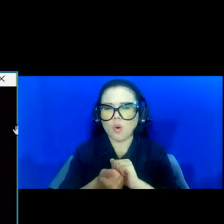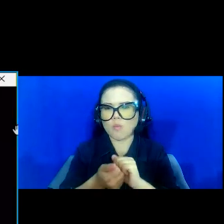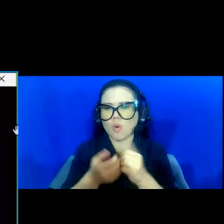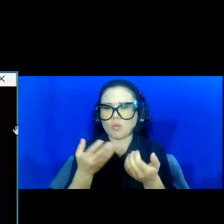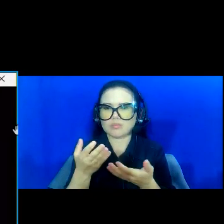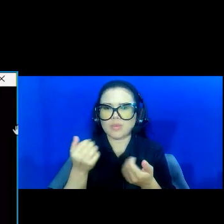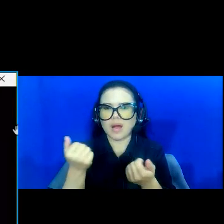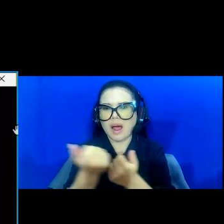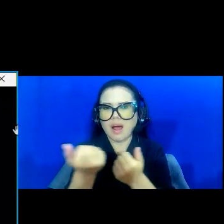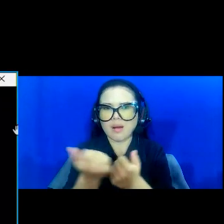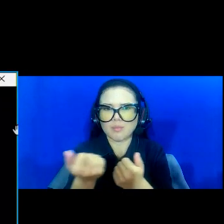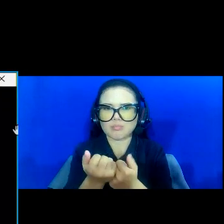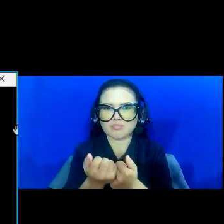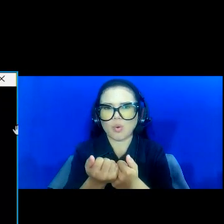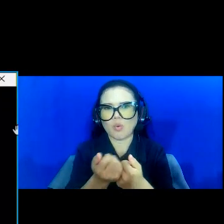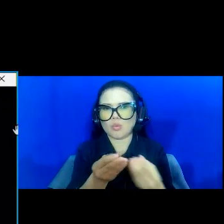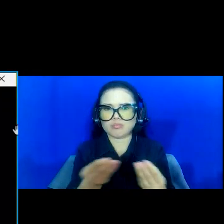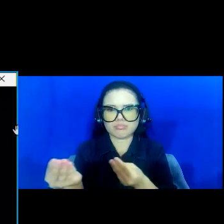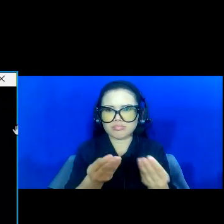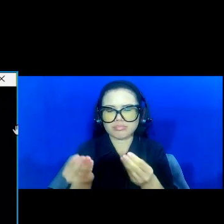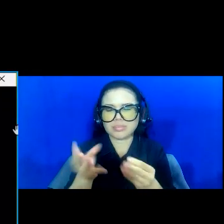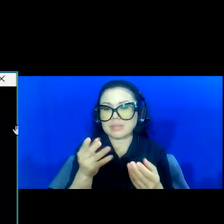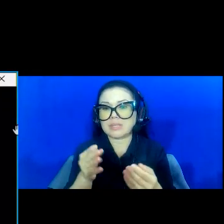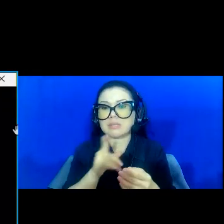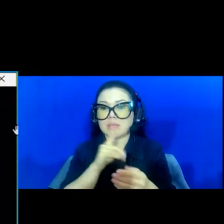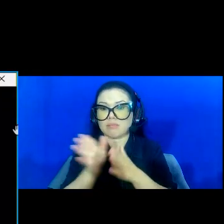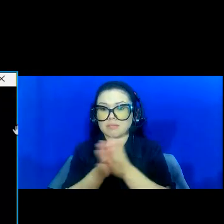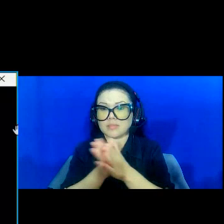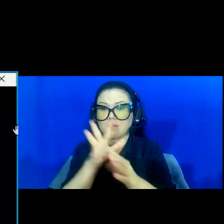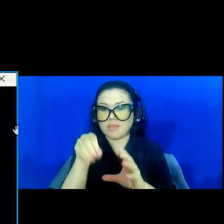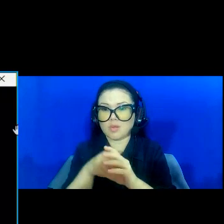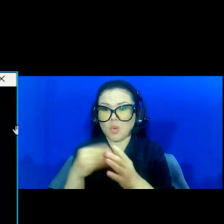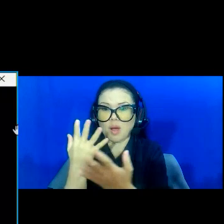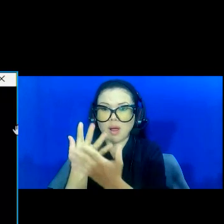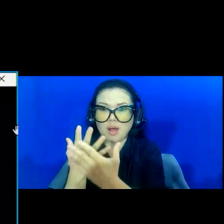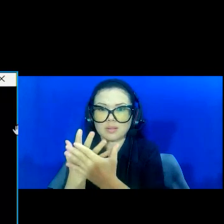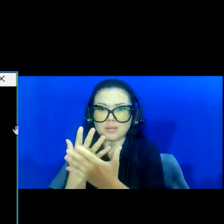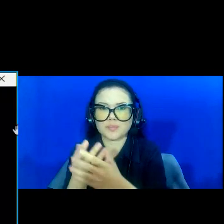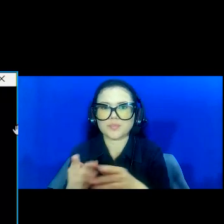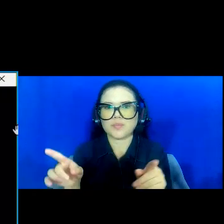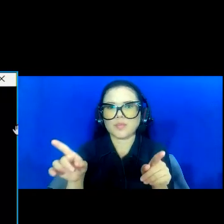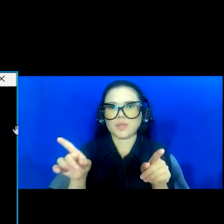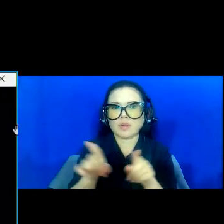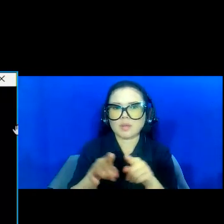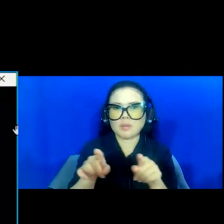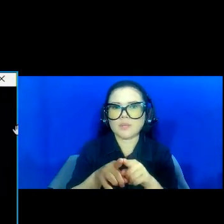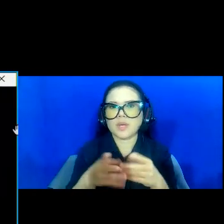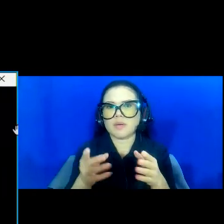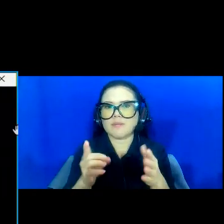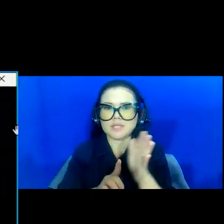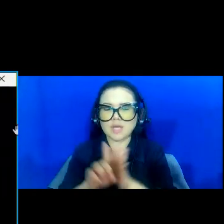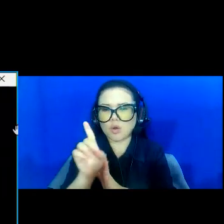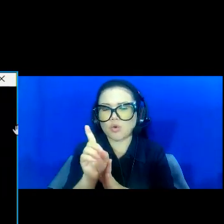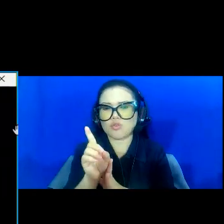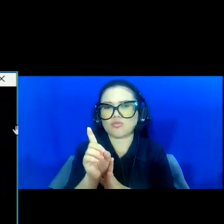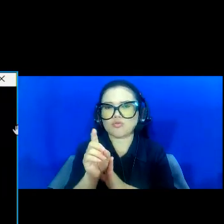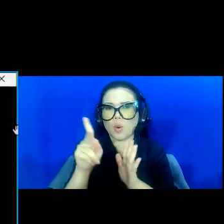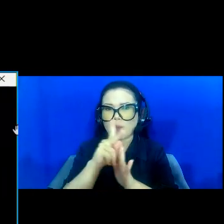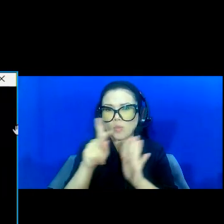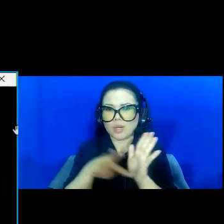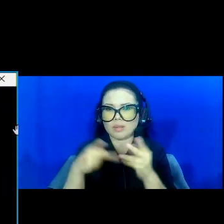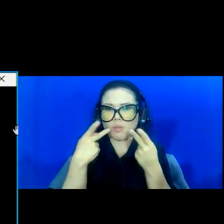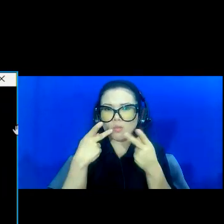interesante dentro del sistema carcelario. Desarrollo de política pública para facturación de estos servicios. En la A5, actualización de